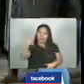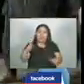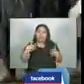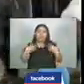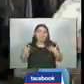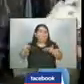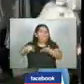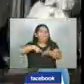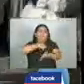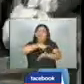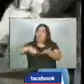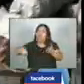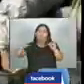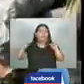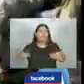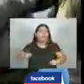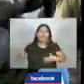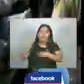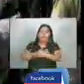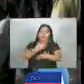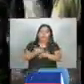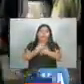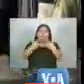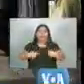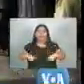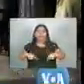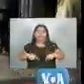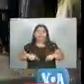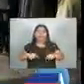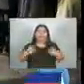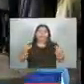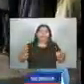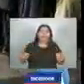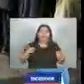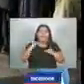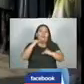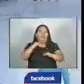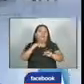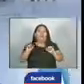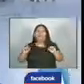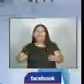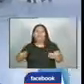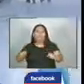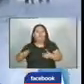había prohibido la educación secundaria, lo que ha limitado seriamente sus posibilidades de acceder a la universidad.